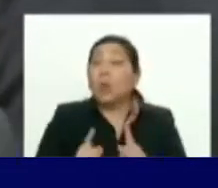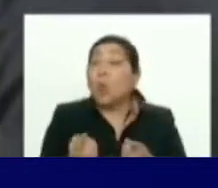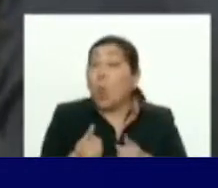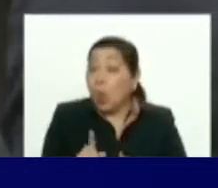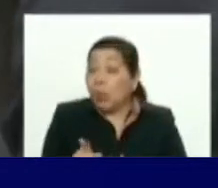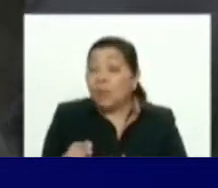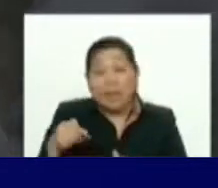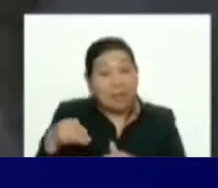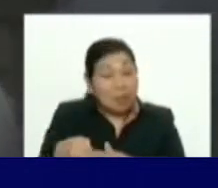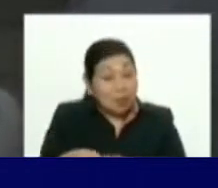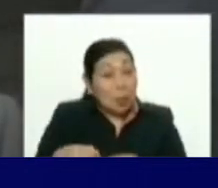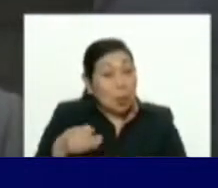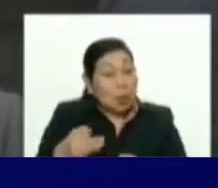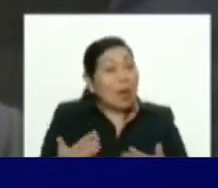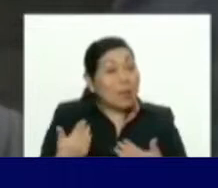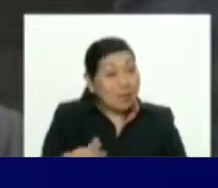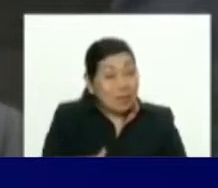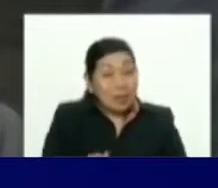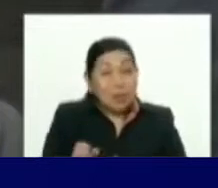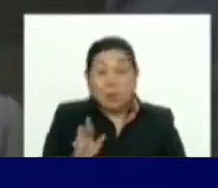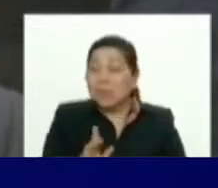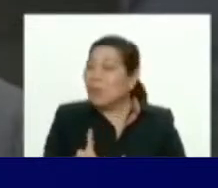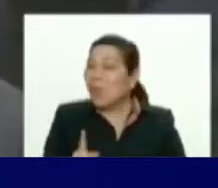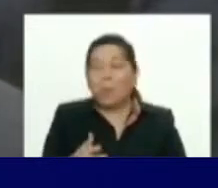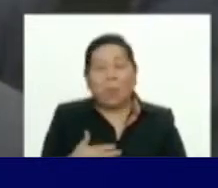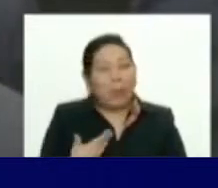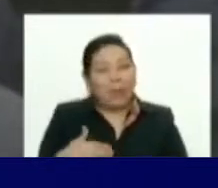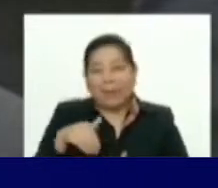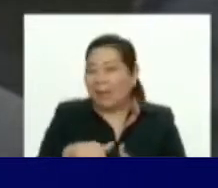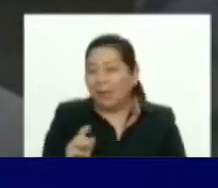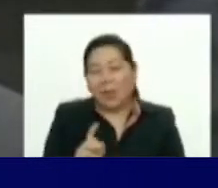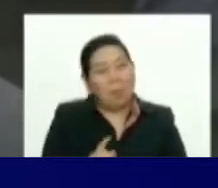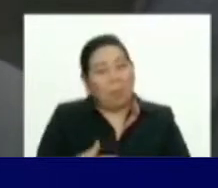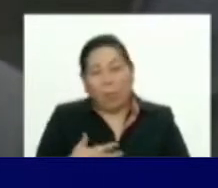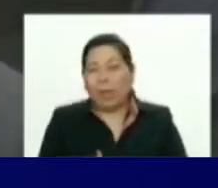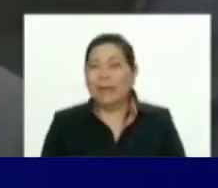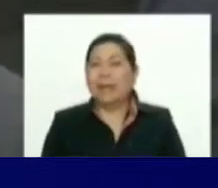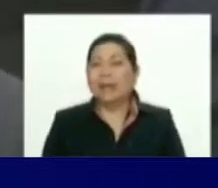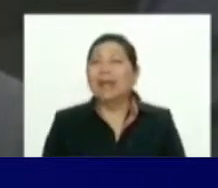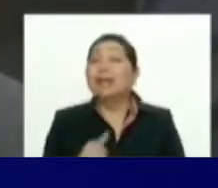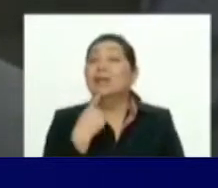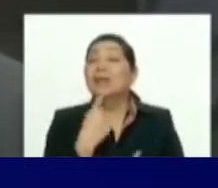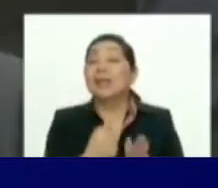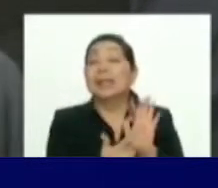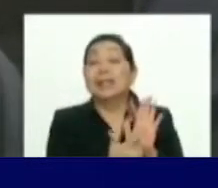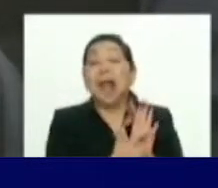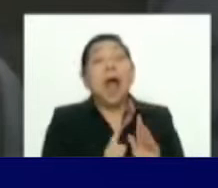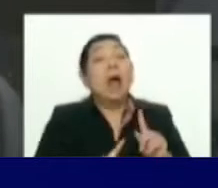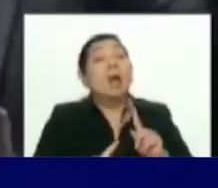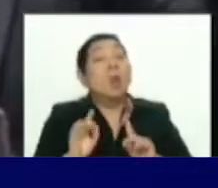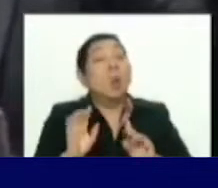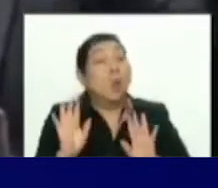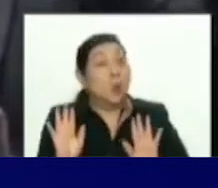aún sentenciados y ya cumplida la condena no participen en las elecciones. ¿Sí? Eso dice la ley. En